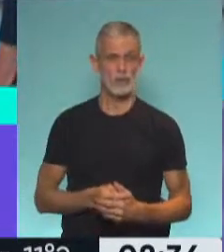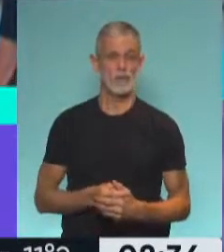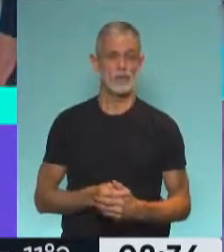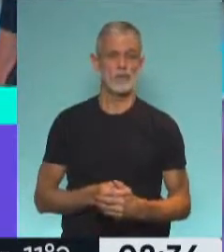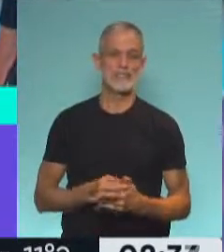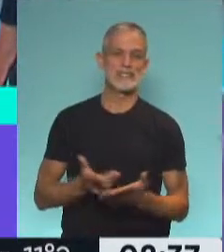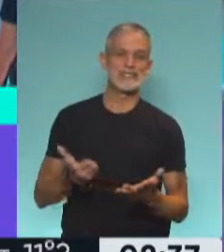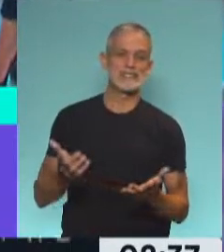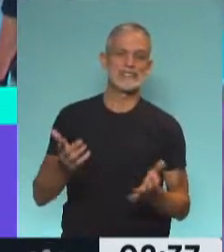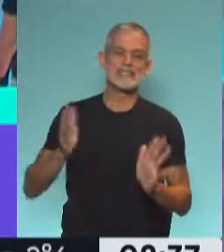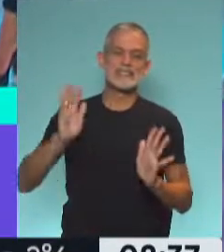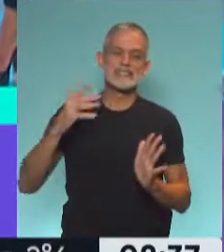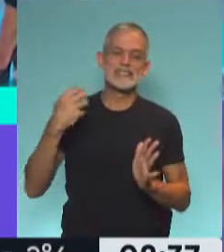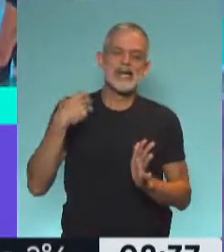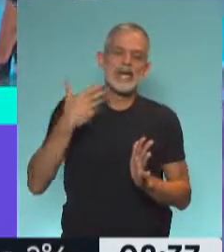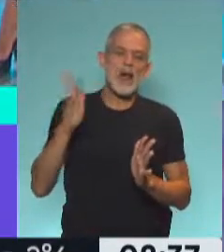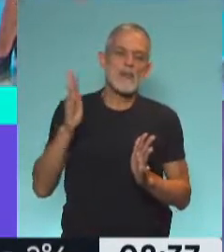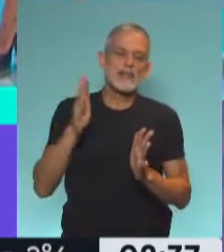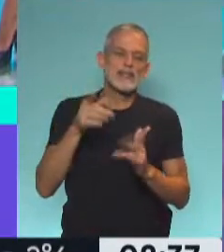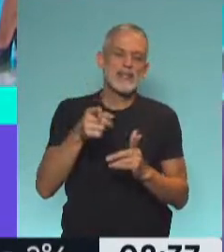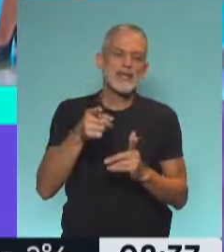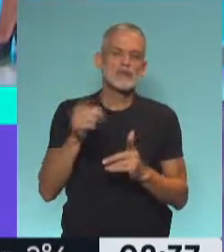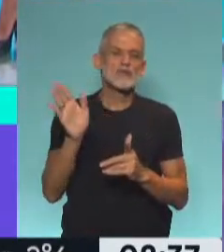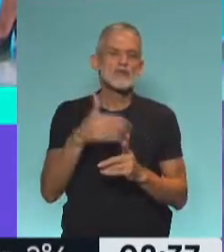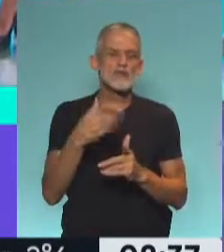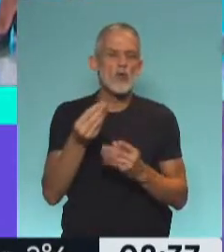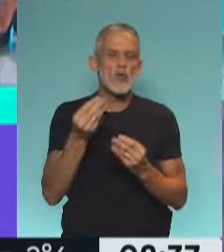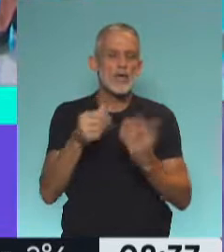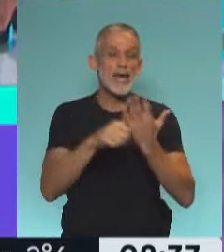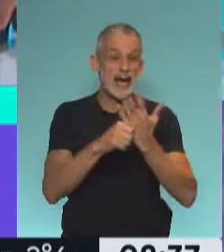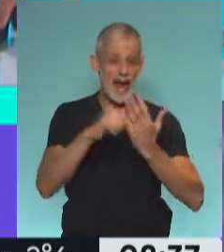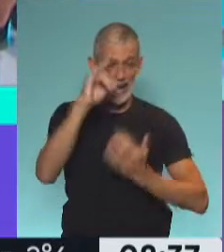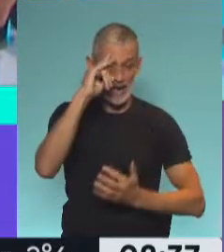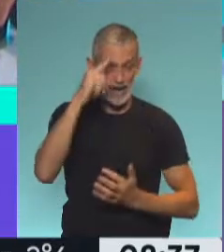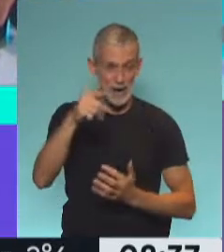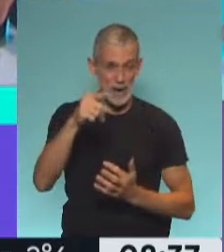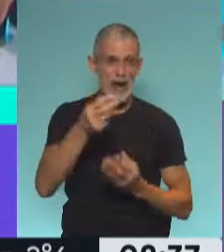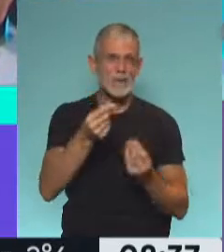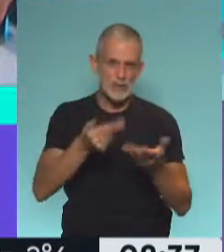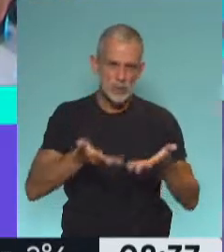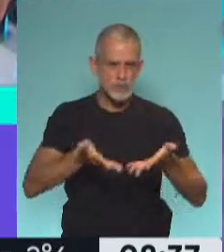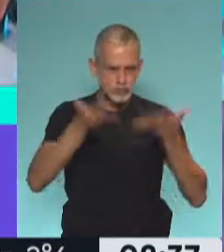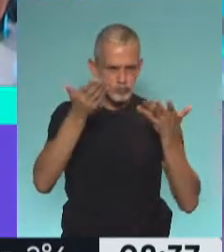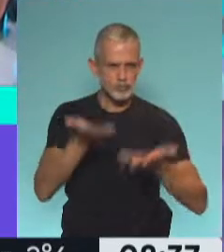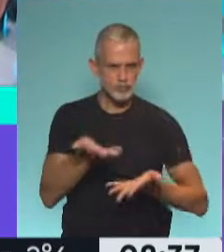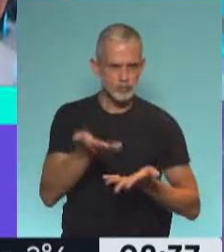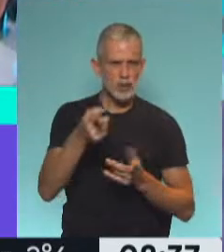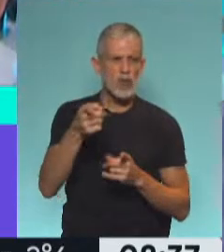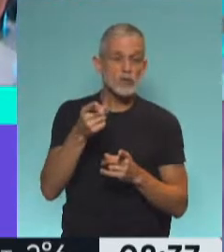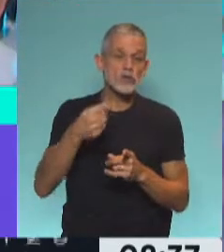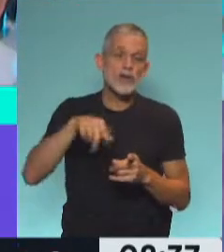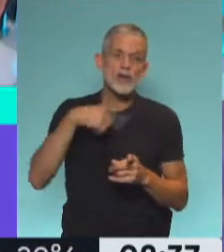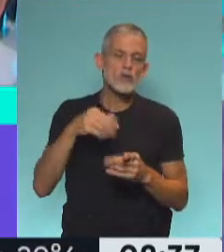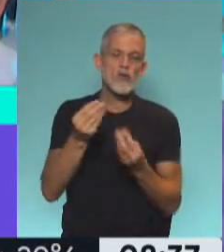No, generalmente los cortes, todo lo que sea carne de vacuno, los precios han subido bastante. Entonces, sí, lo que se está